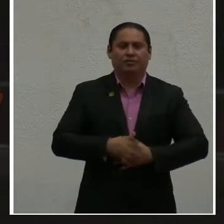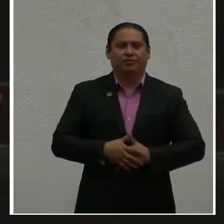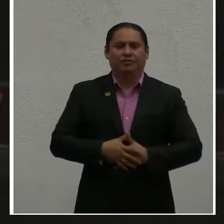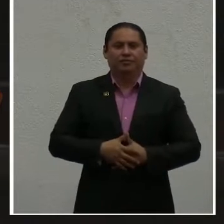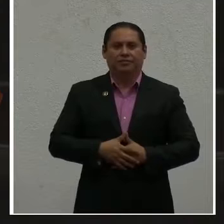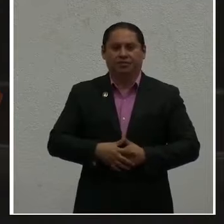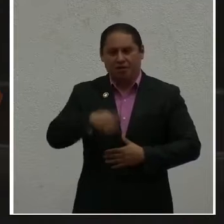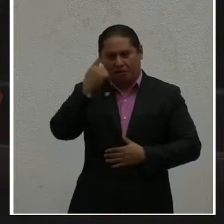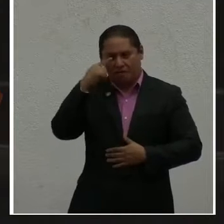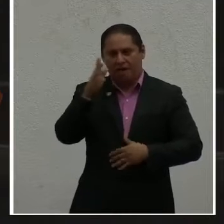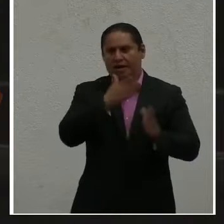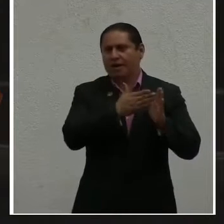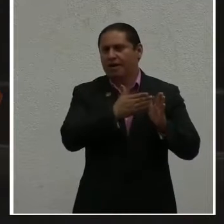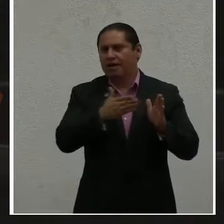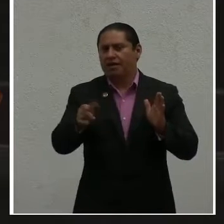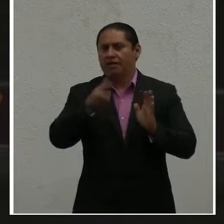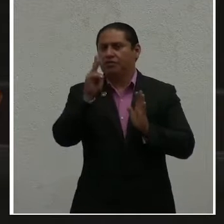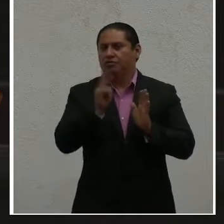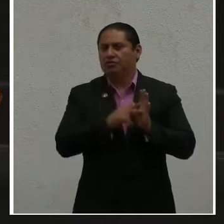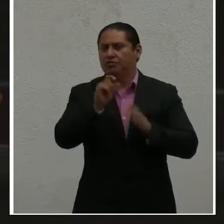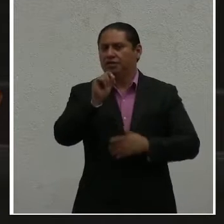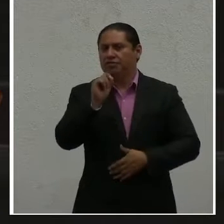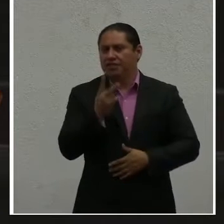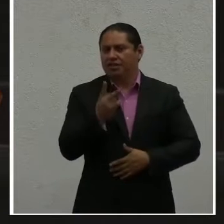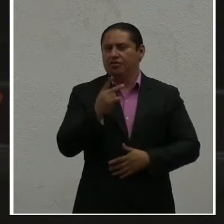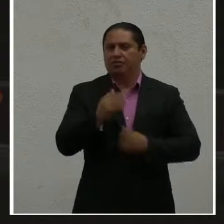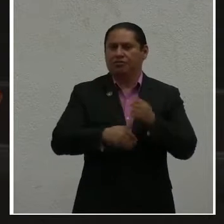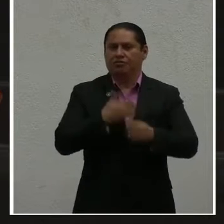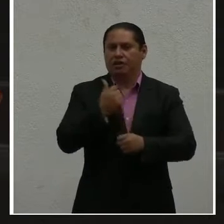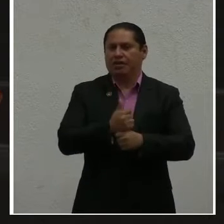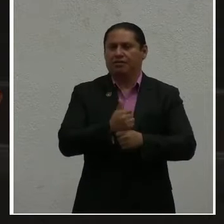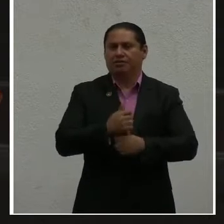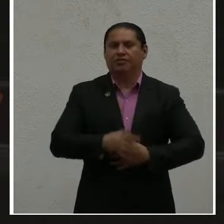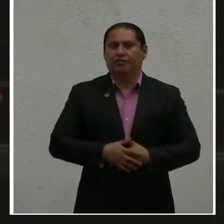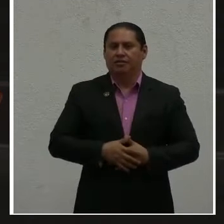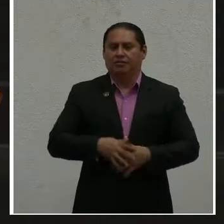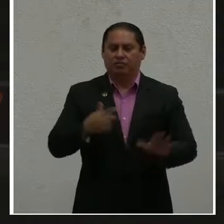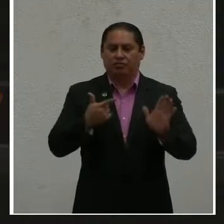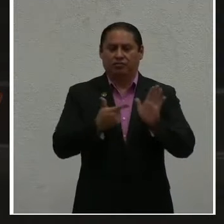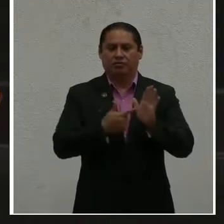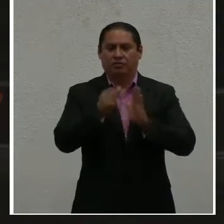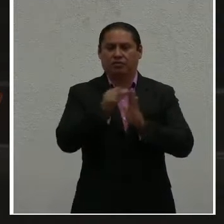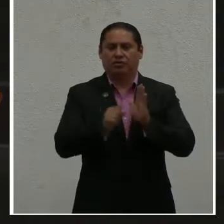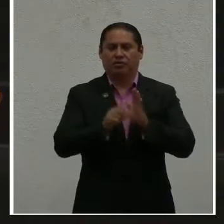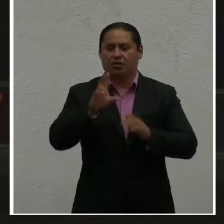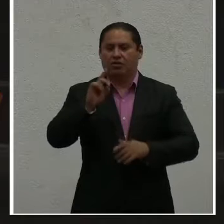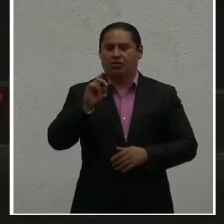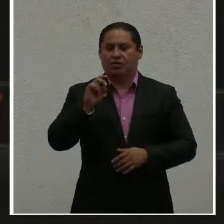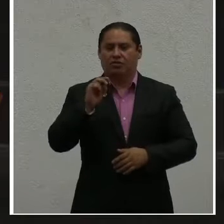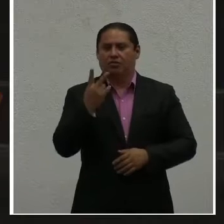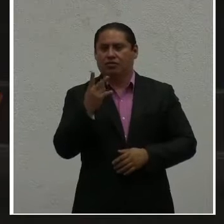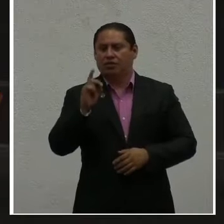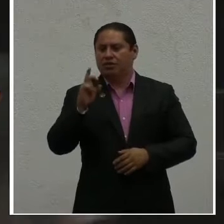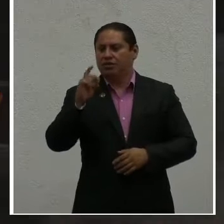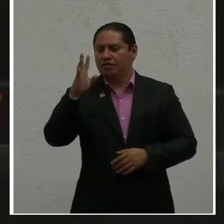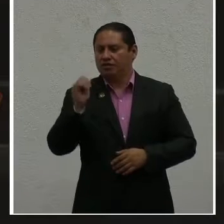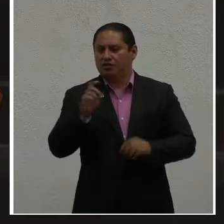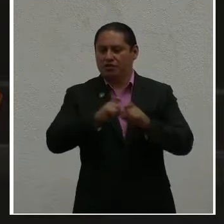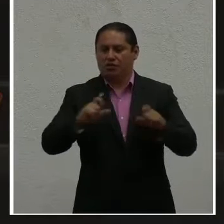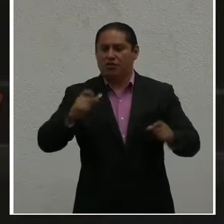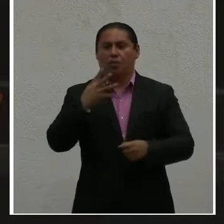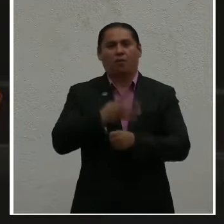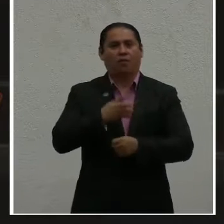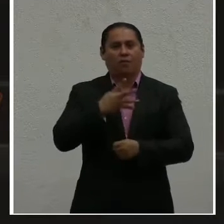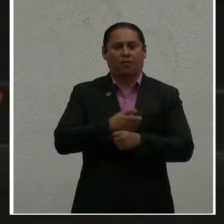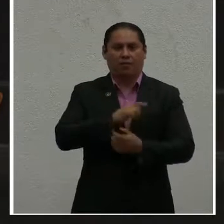para el ejercicio fiscal 2022. Con fundamento en los artículos 32 y 39, fracción cuarta,